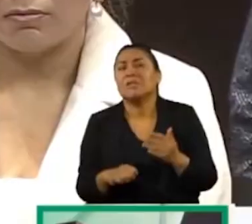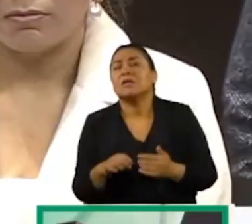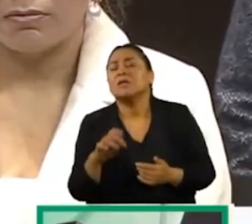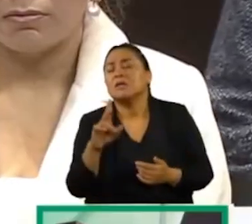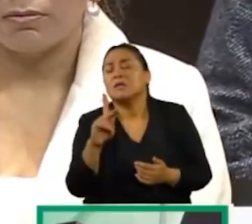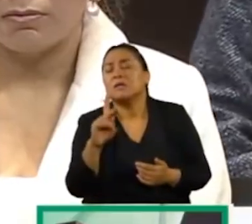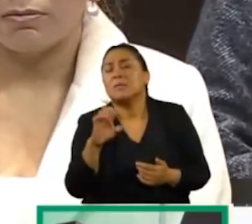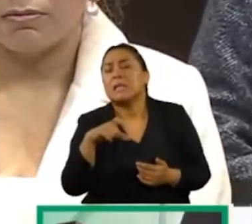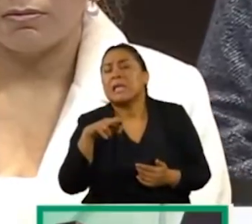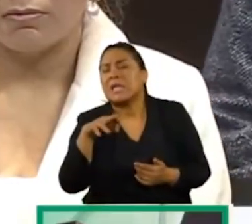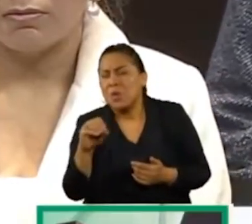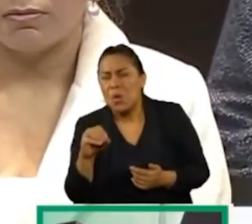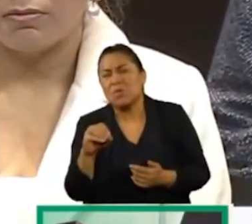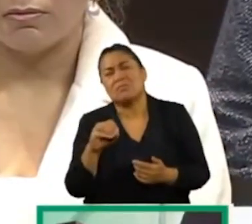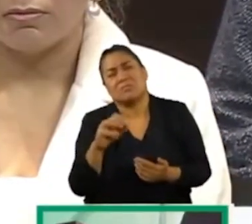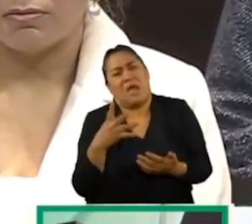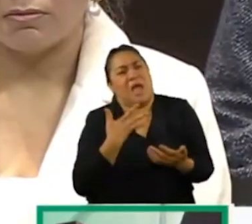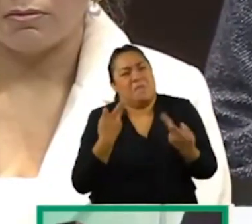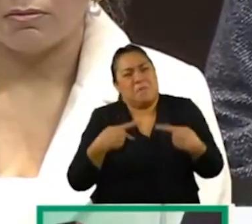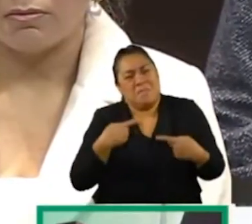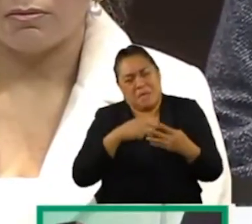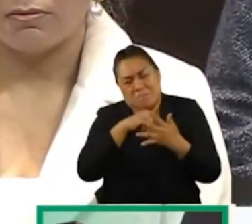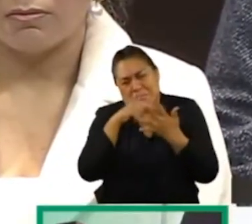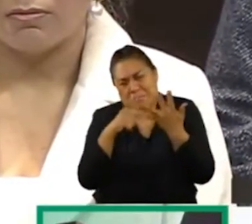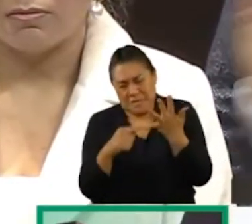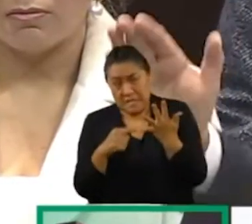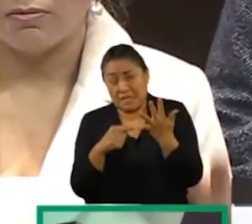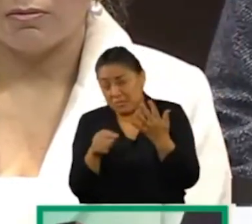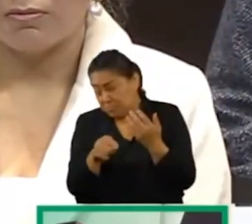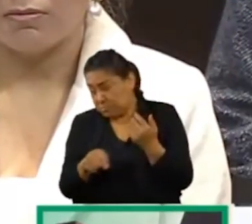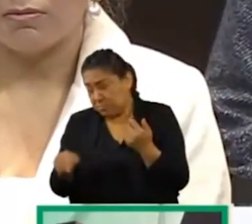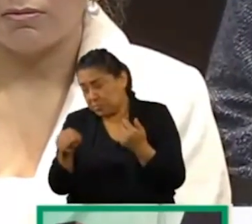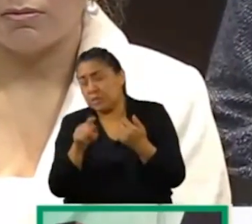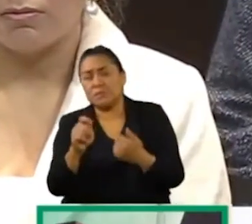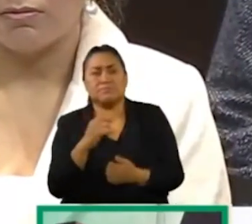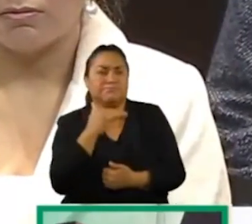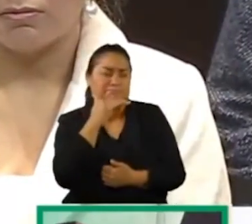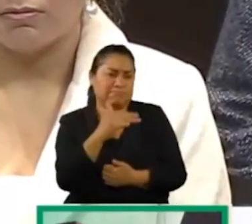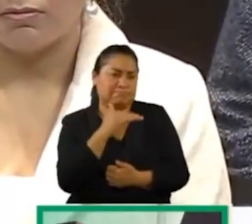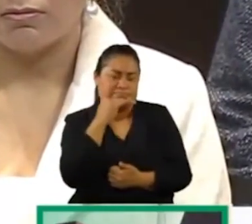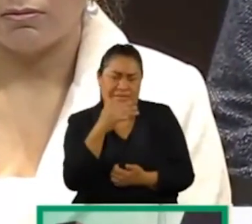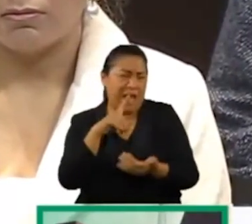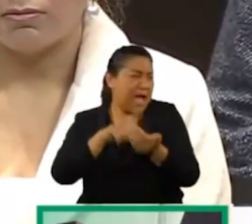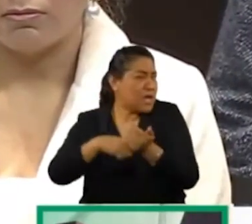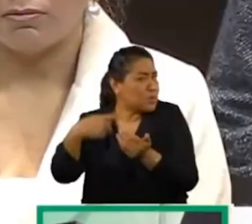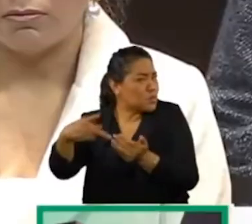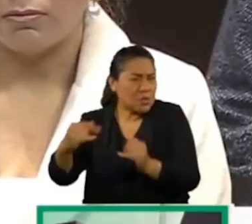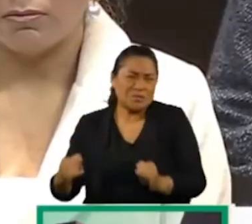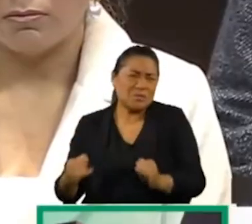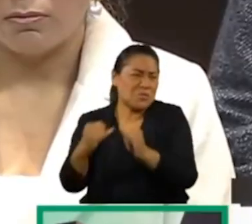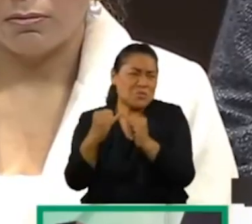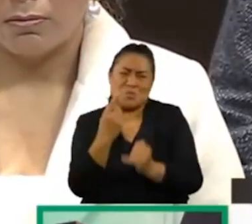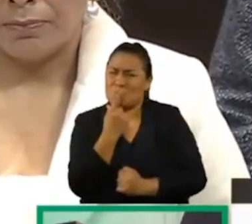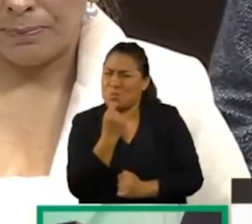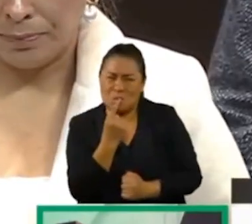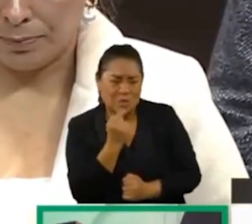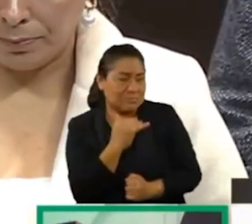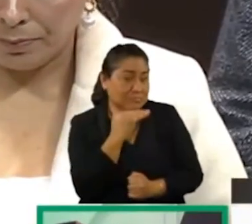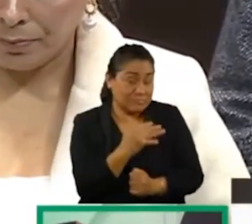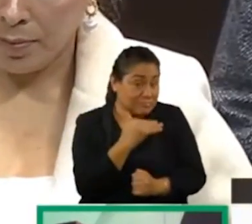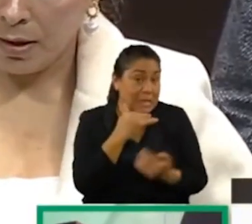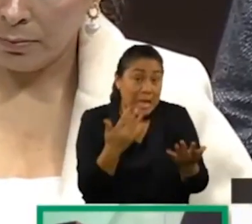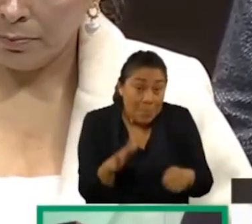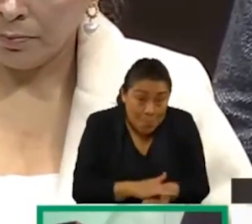también y otros más. Era toda la corrupción institucional y por eso